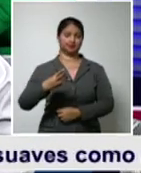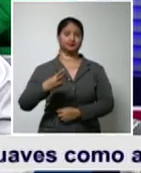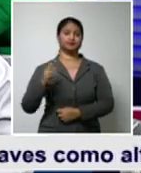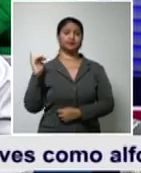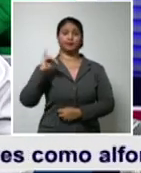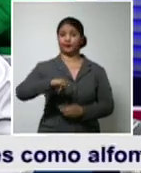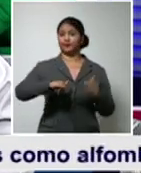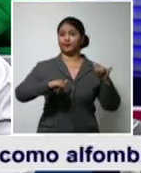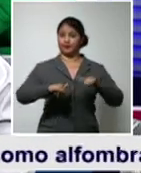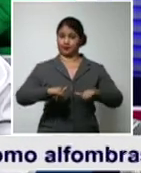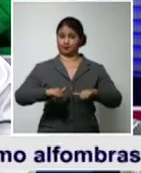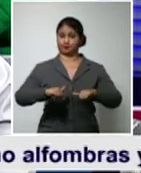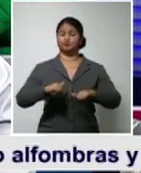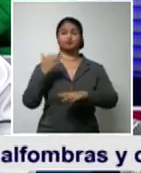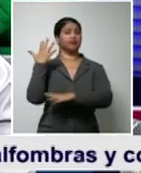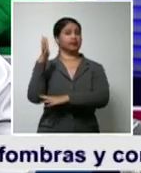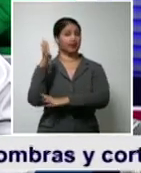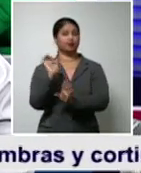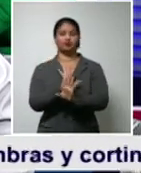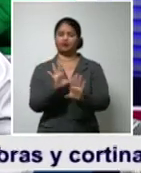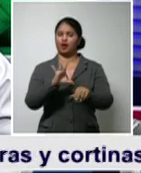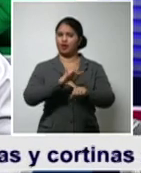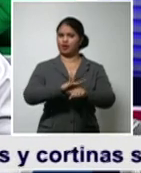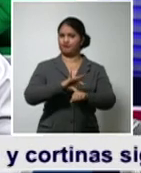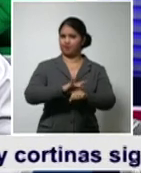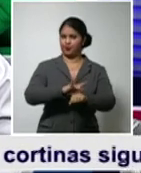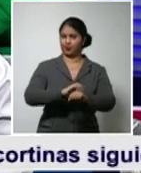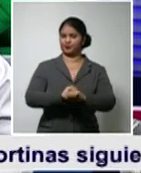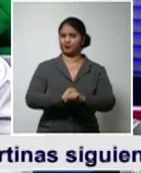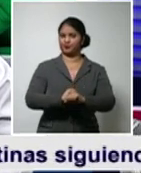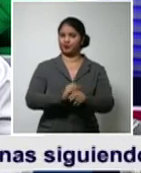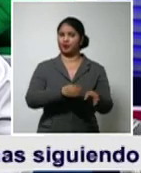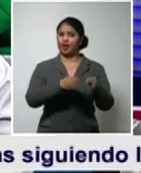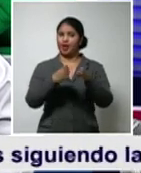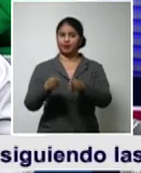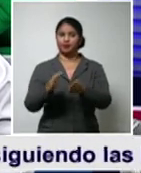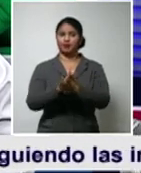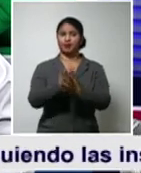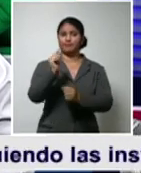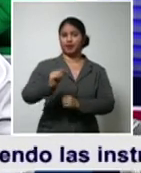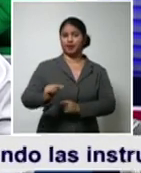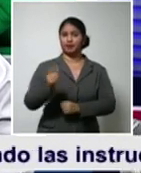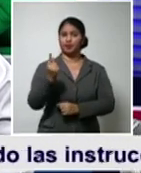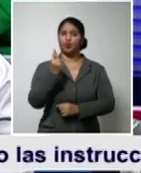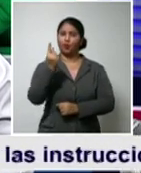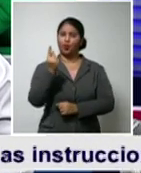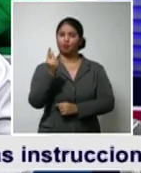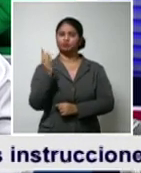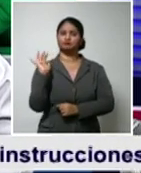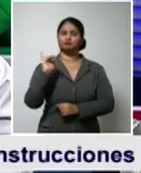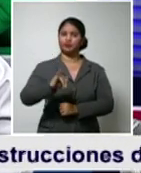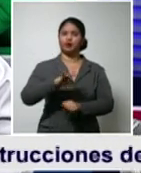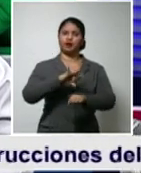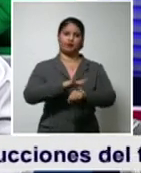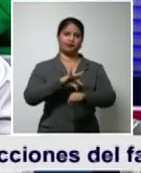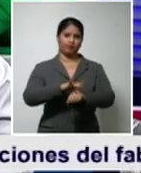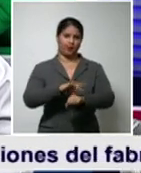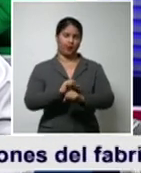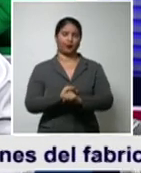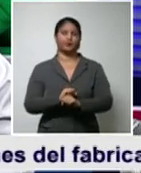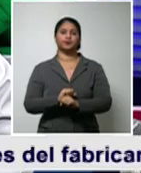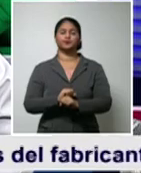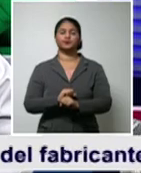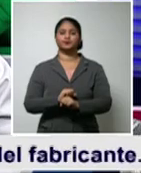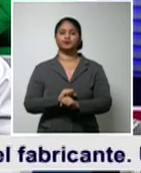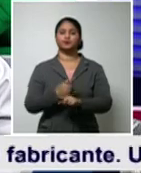uno de estos territorios. En Mayabey, que se diagnostica un caso importado de Santa Cruz del Norte.